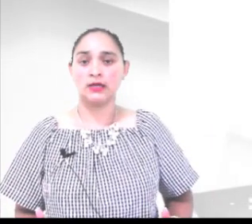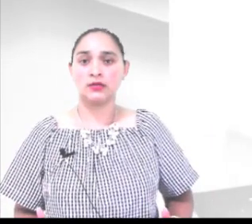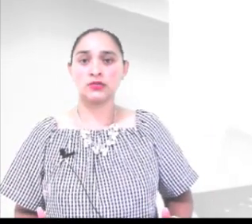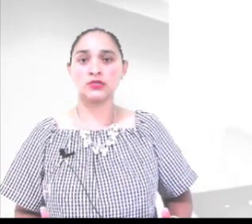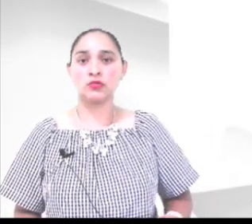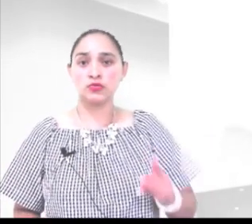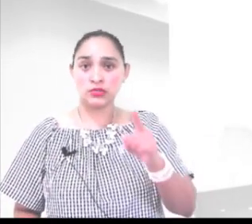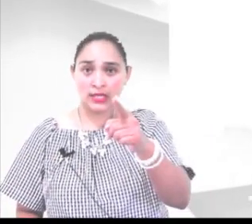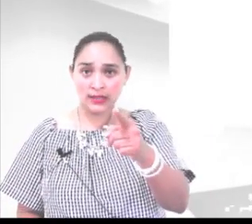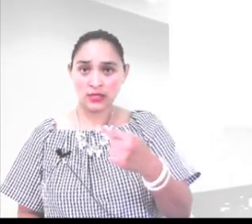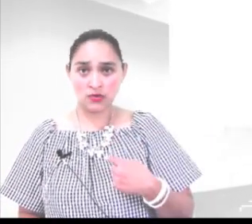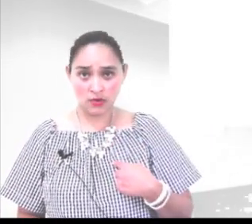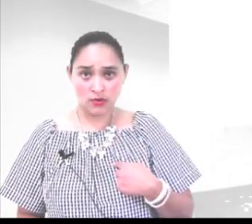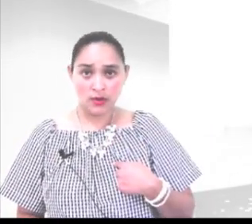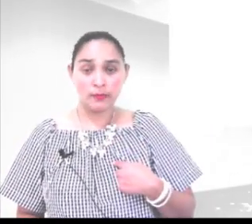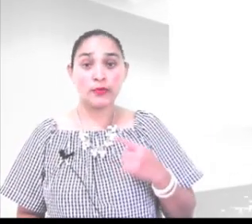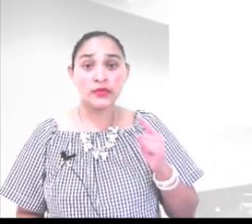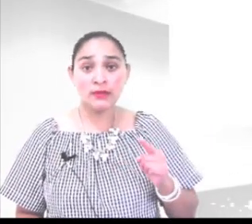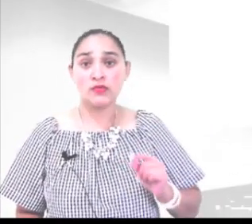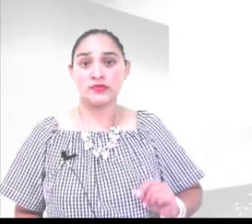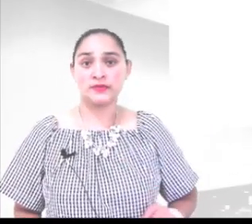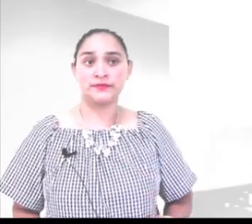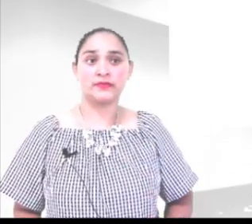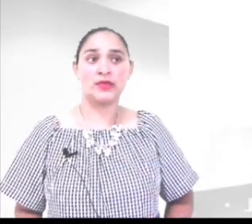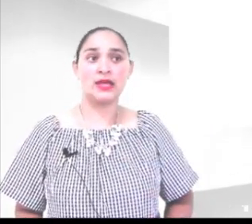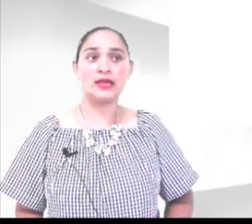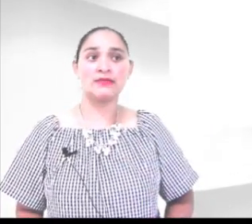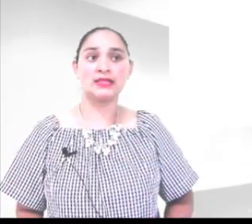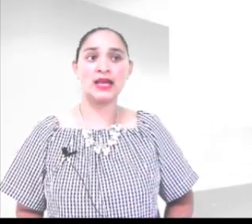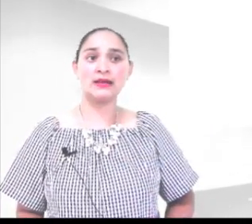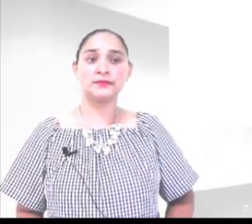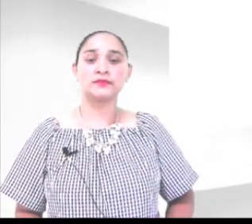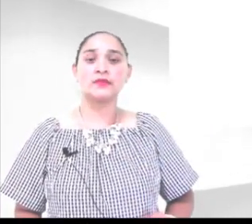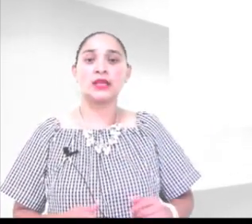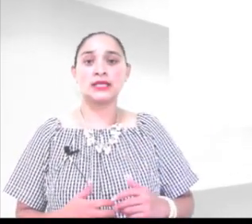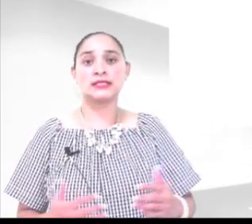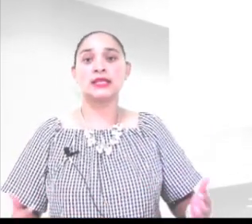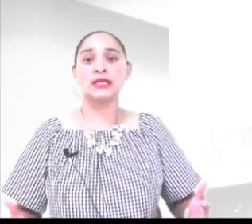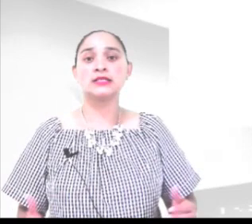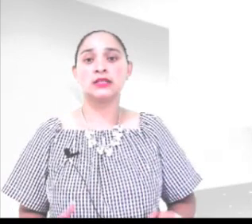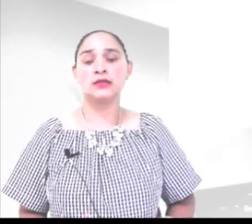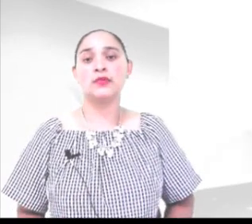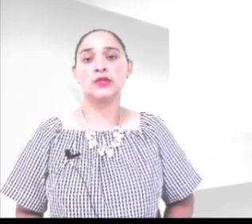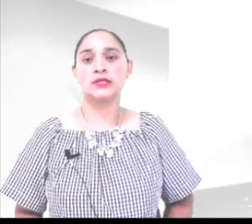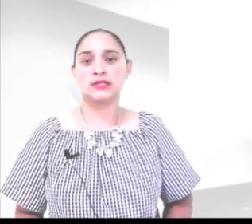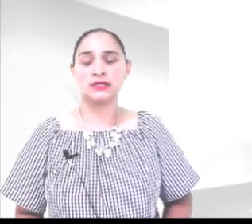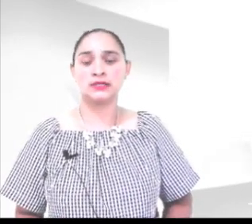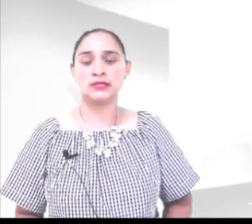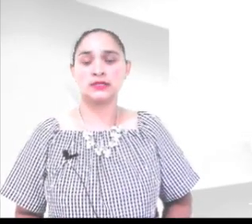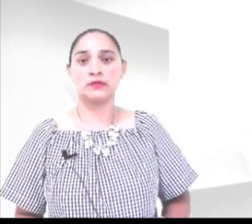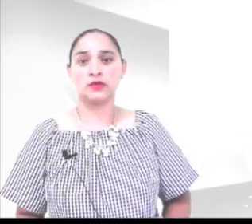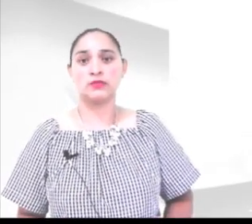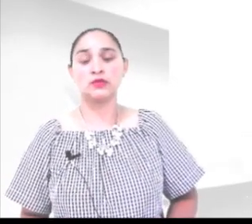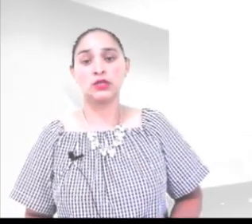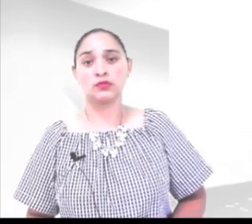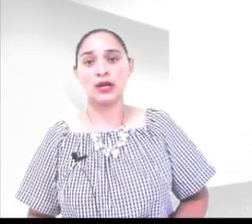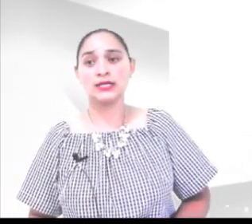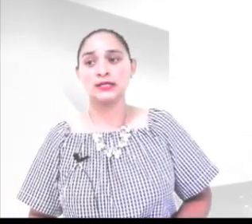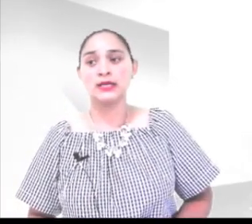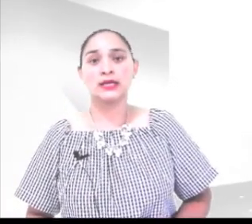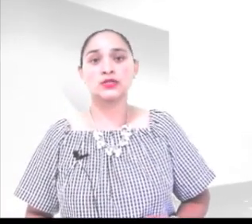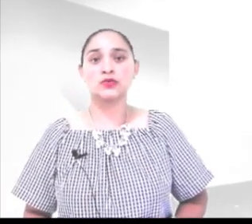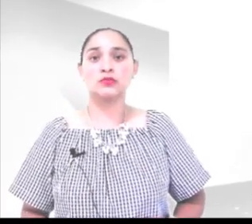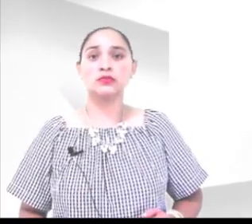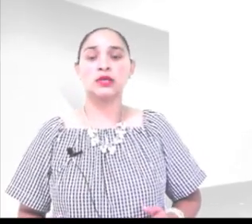planeta. Entonces, usted y yo podemos, ¿verdad?, evitar que se den este tipo de desastres o de fenómenos